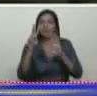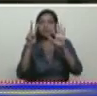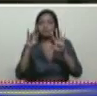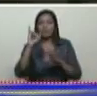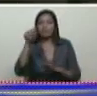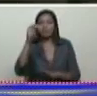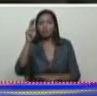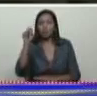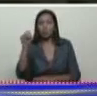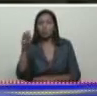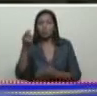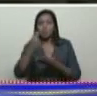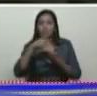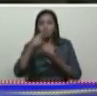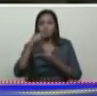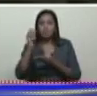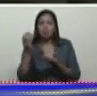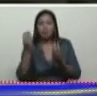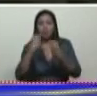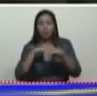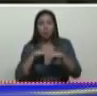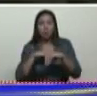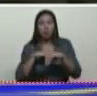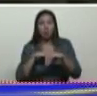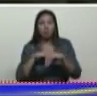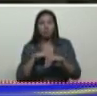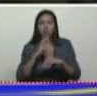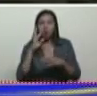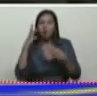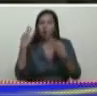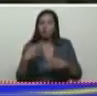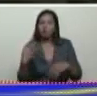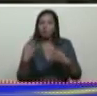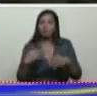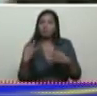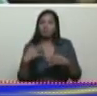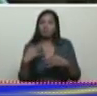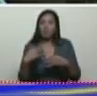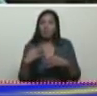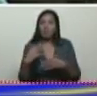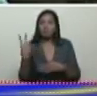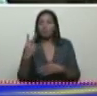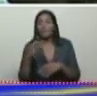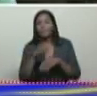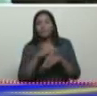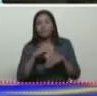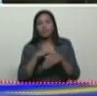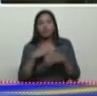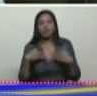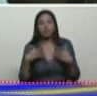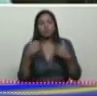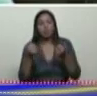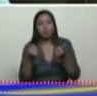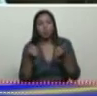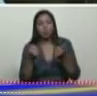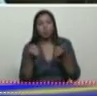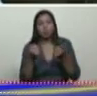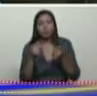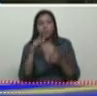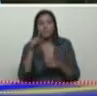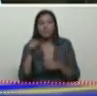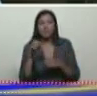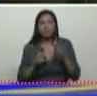junio se va a firmar el acuerdo ya oficial entre el Ministerio de Poder Popular de la Salud y